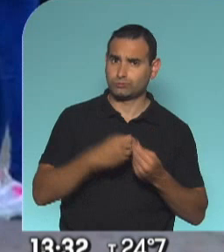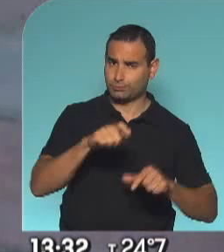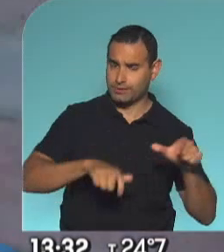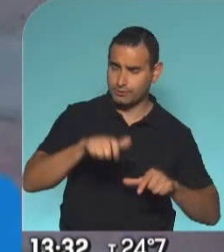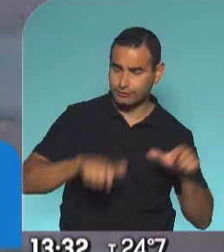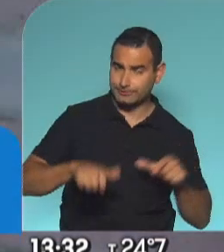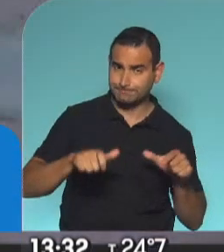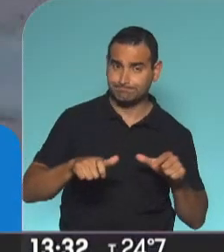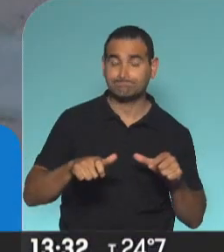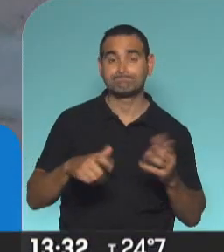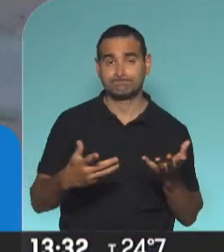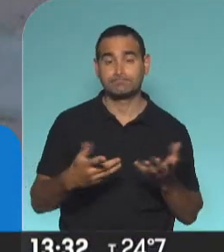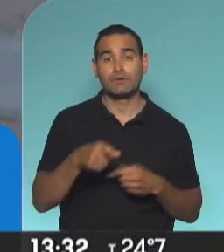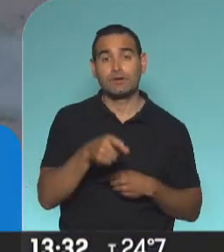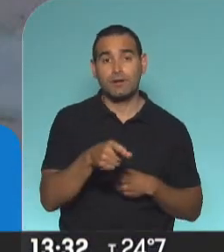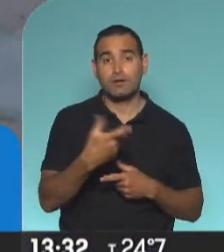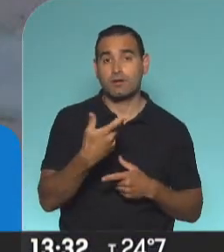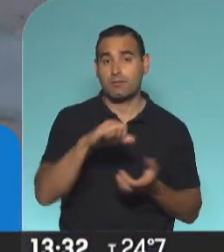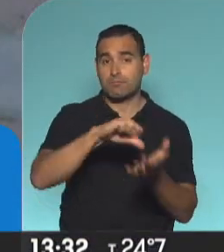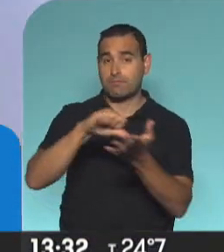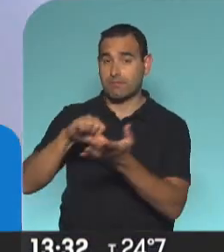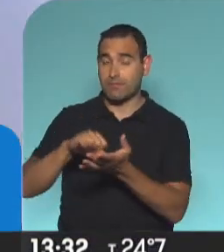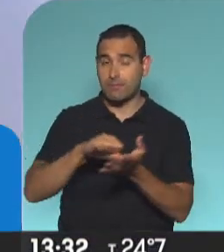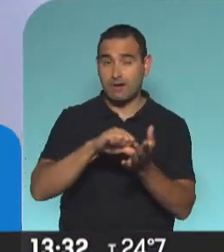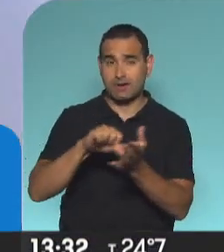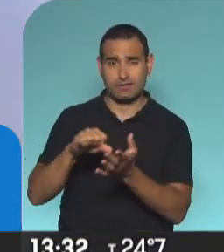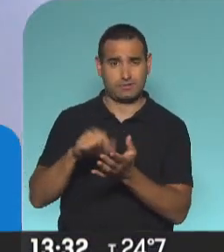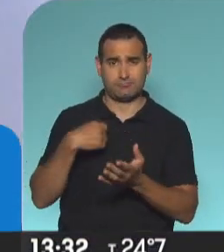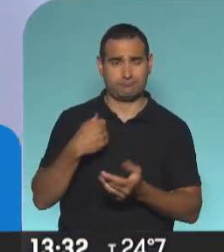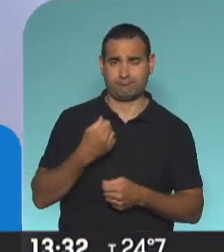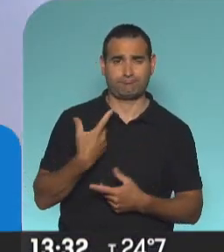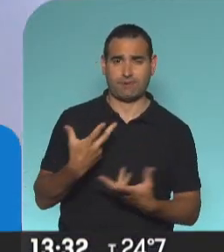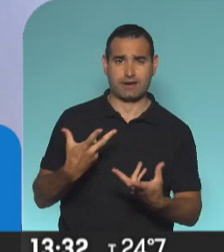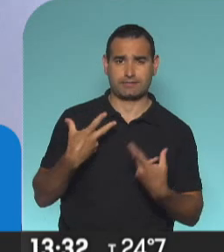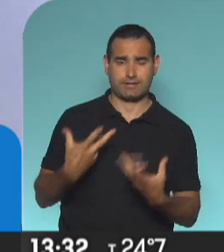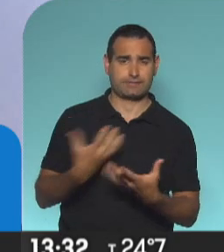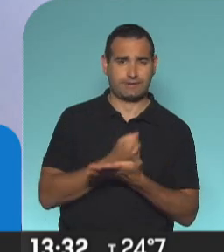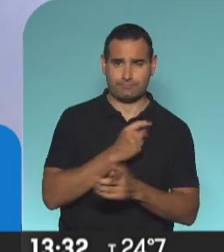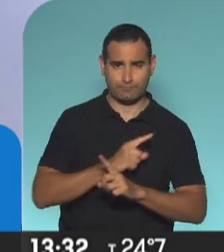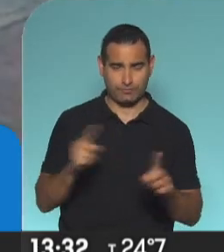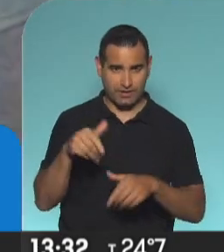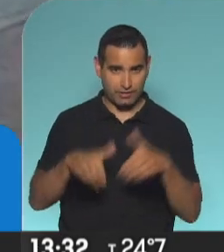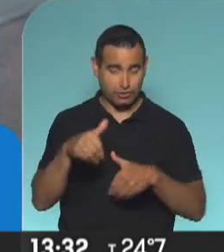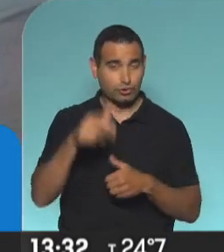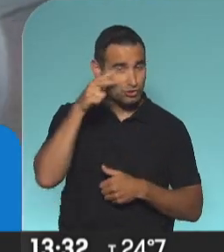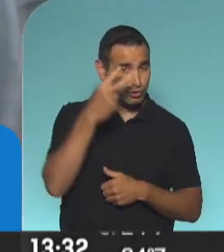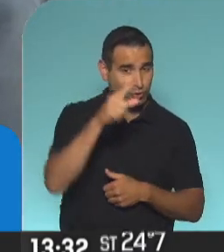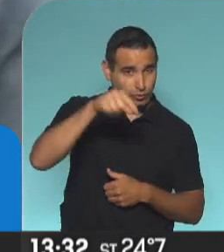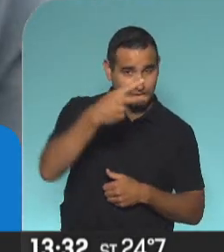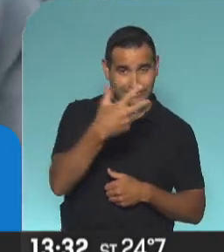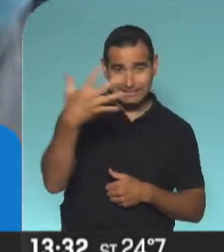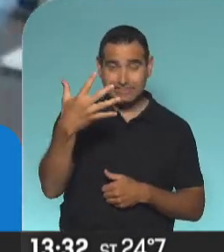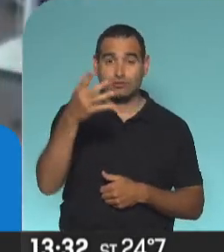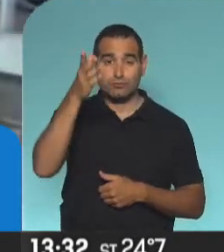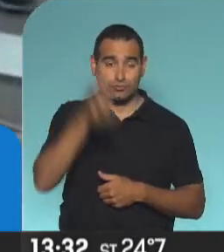de hecho varios países de la comunidad internacional desconocieron las elecciones. Con el 82,35% de los